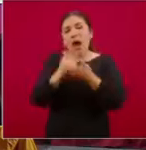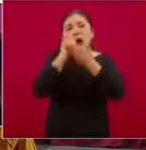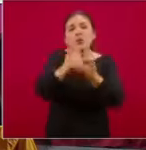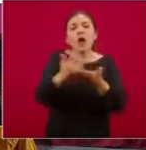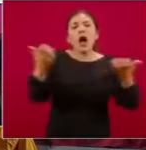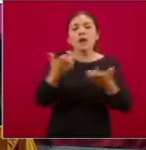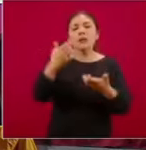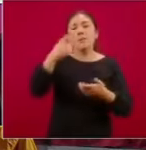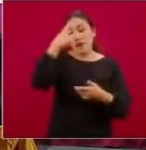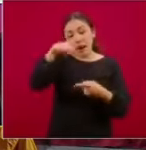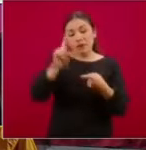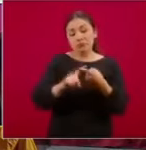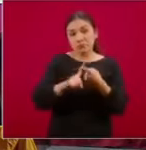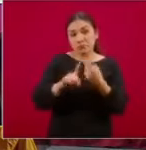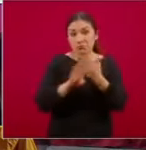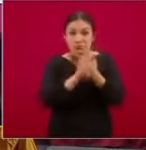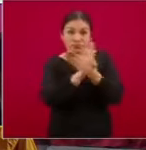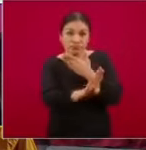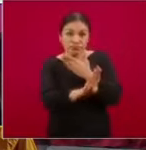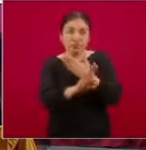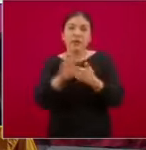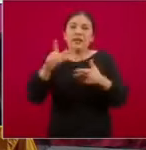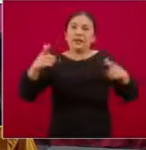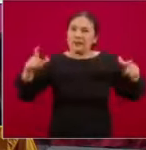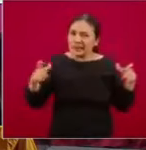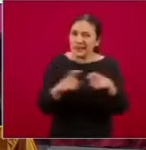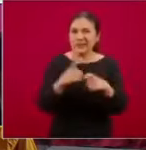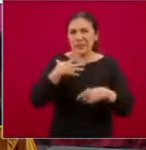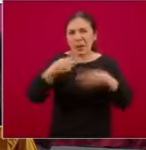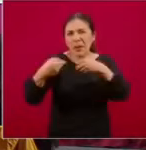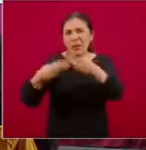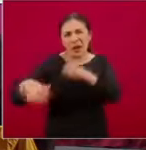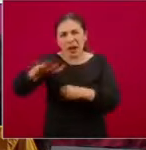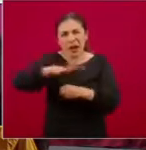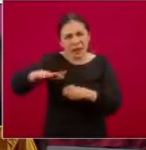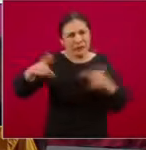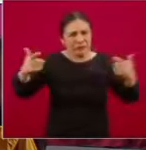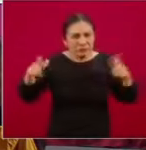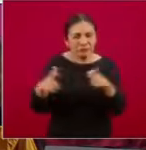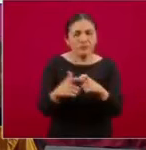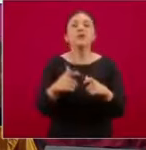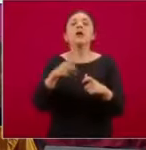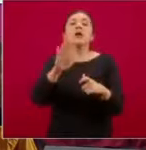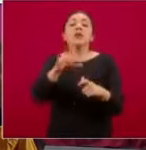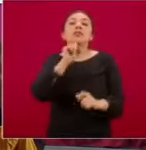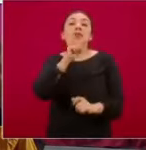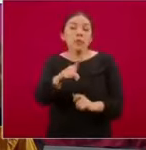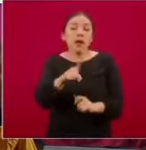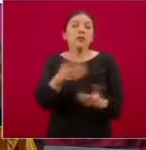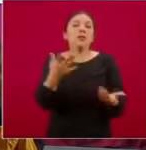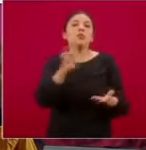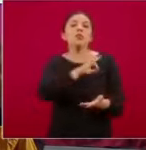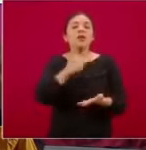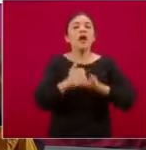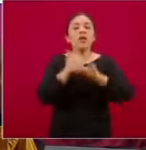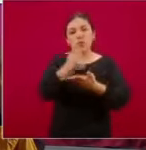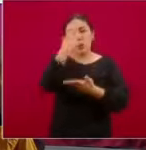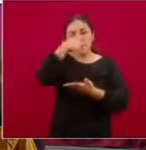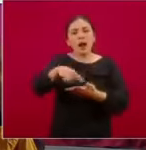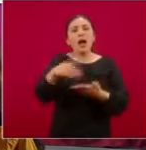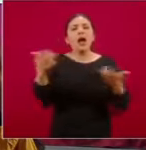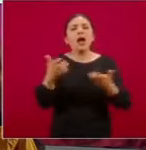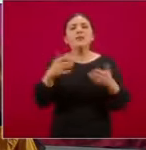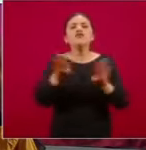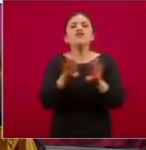a, por un lado, prevenir, mitigar los contagios, la transmisión de la enfermedad, pero del otro lado también